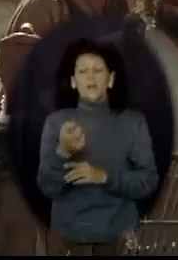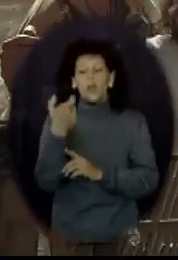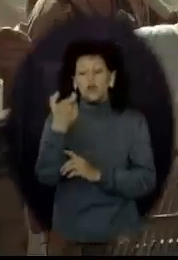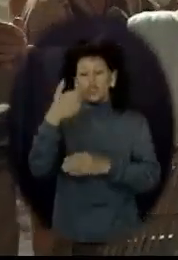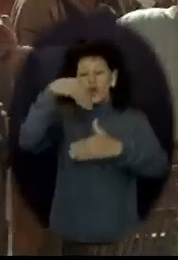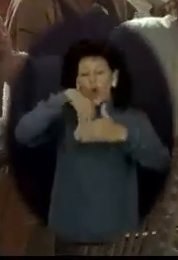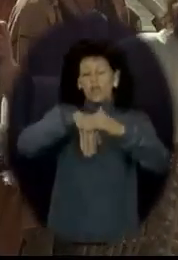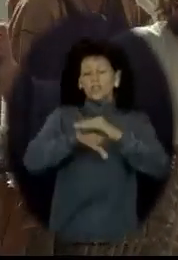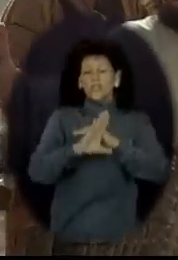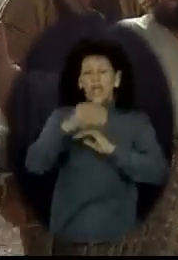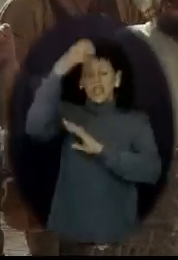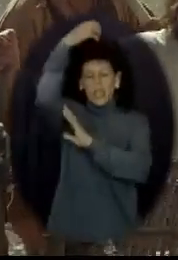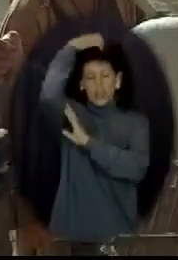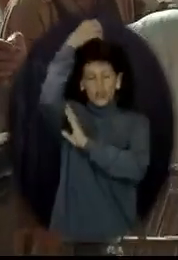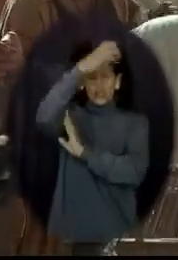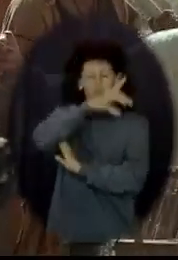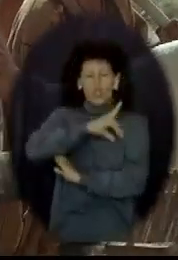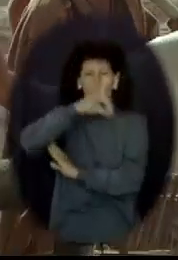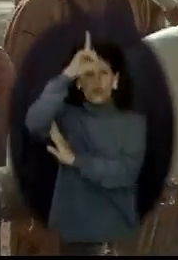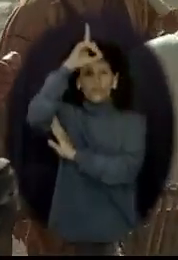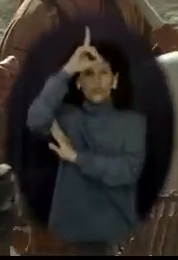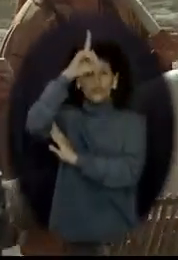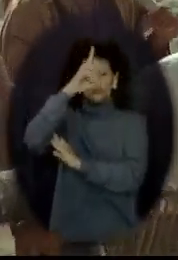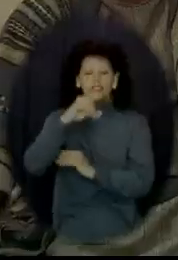para el rico entrar en el reino de Dios.